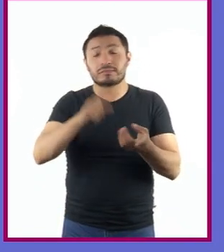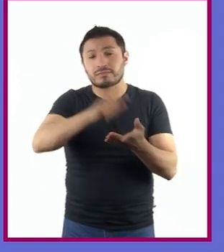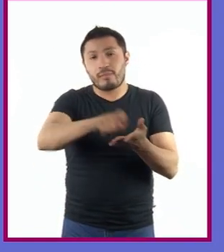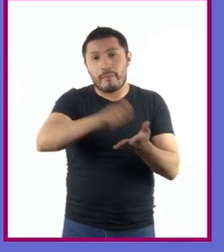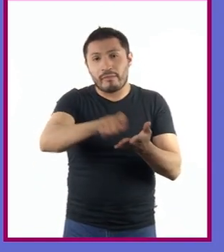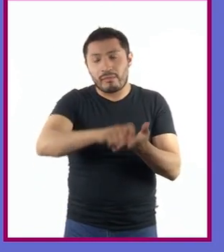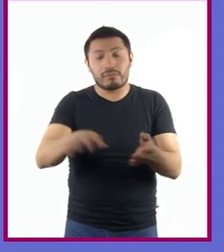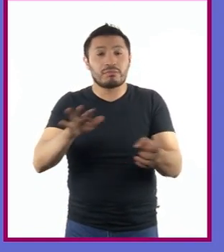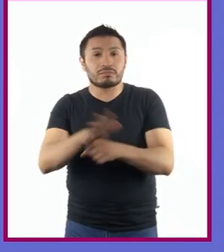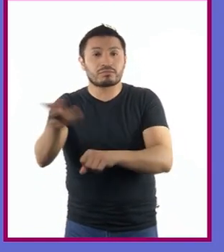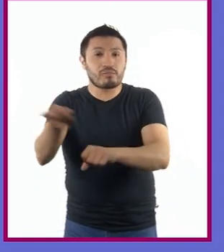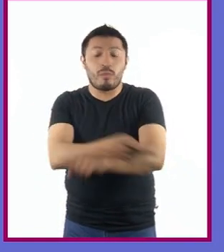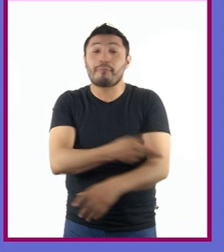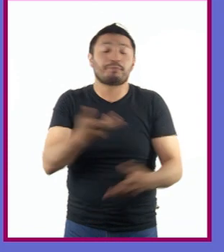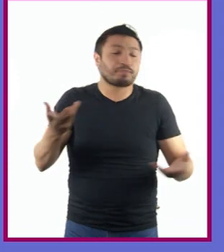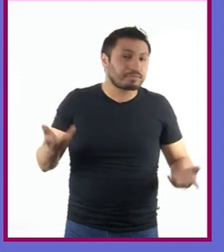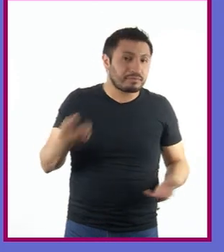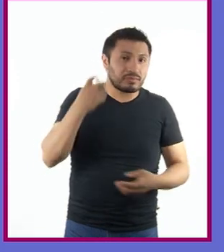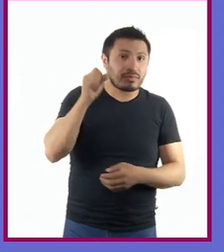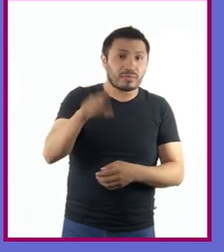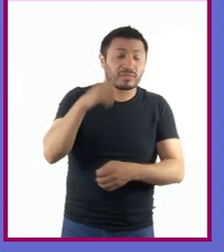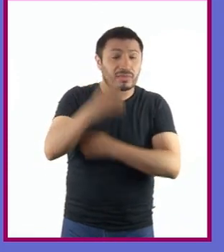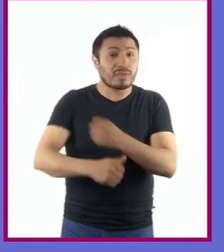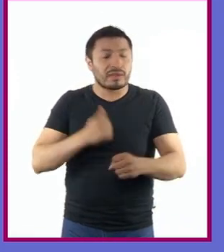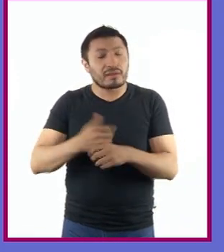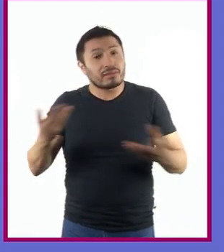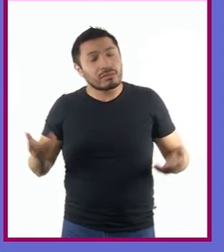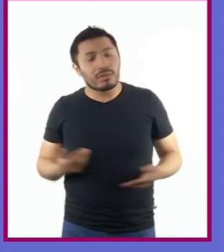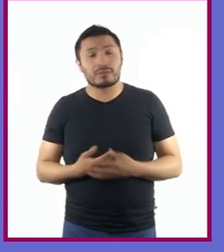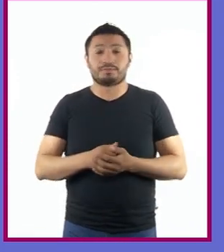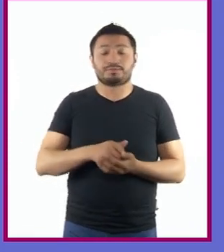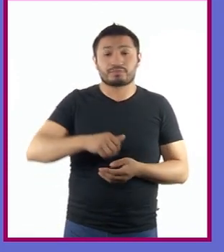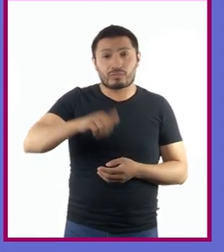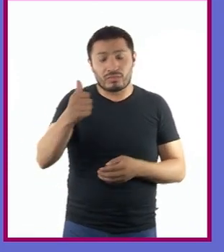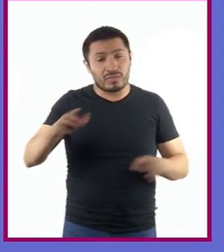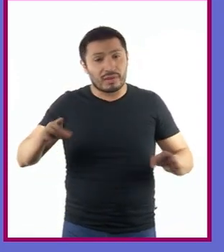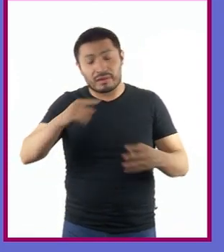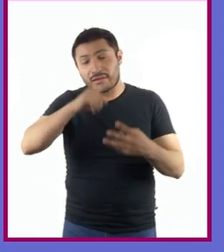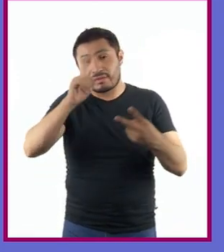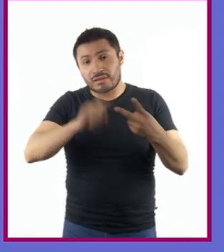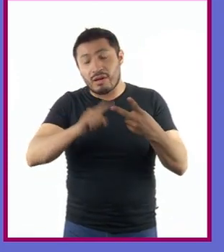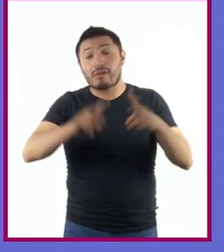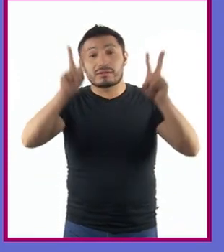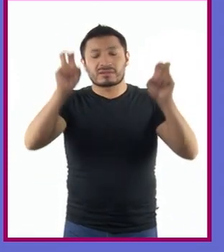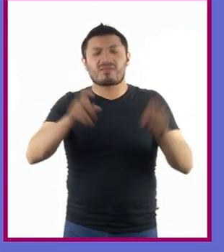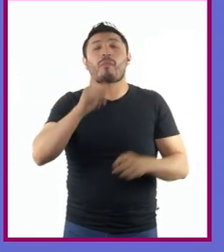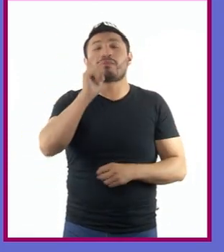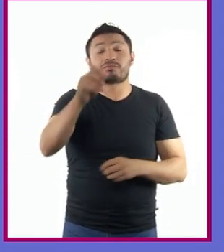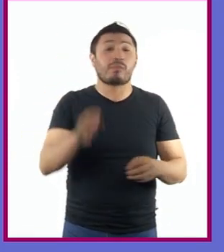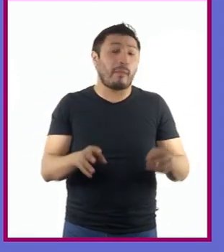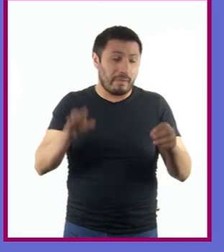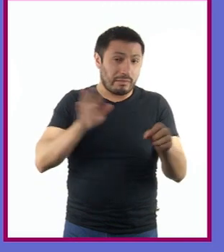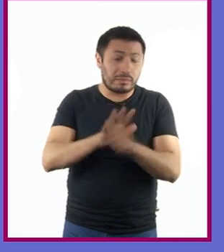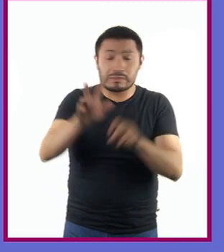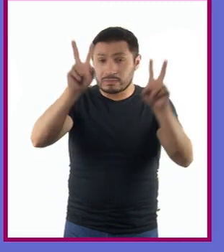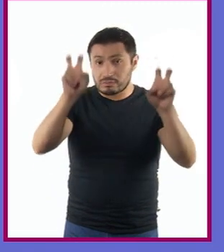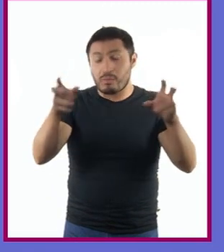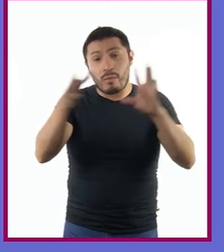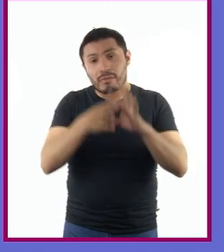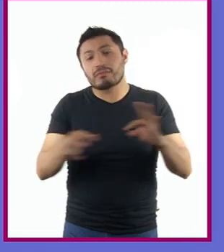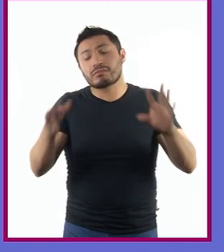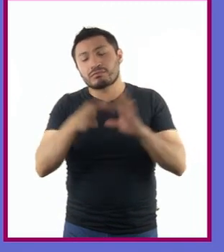estaba sucediendo en ese momento? Otro elemento es el tema, que es el asunto que trata el autor, el cual